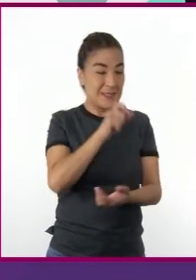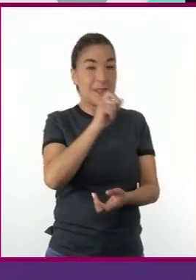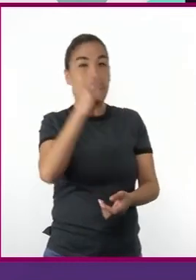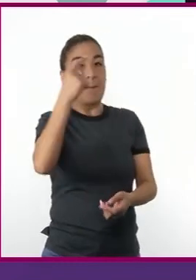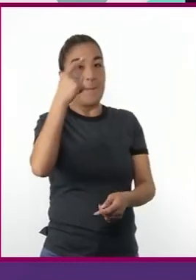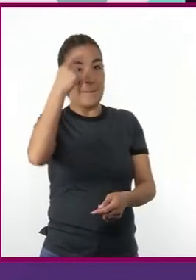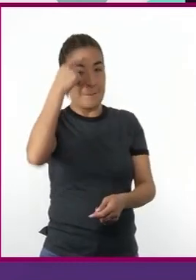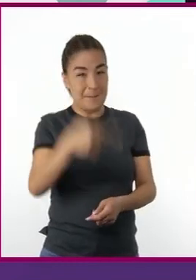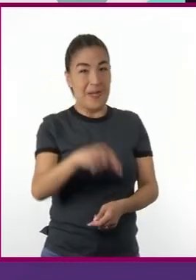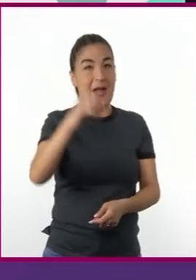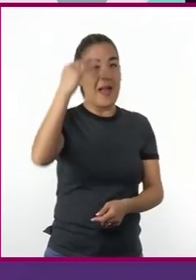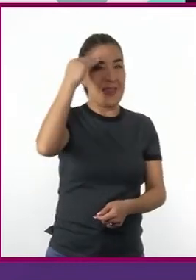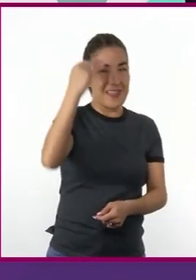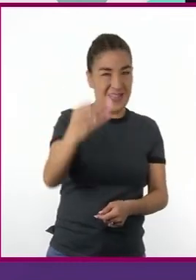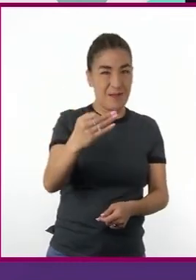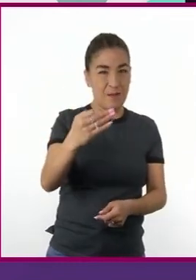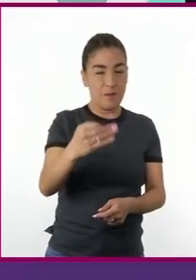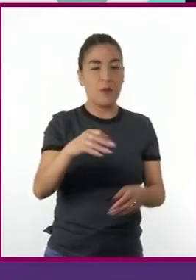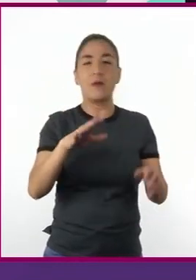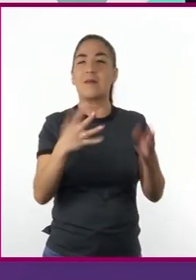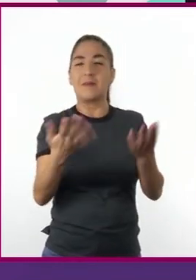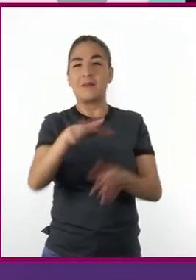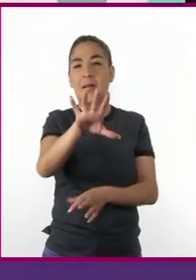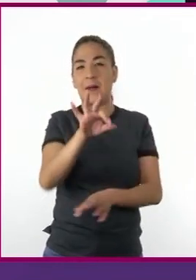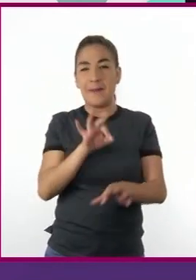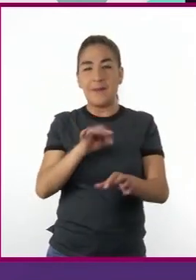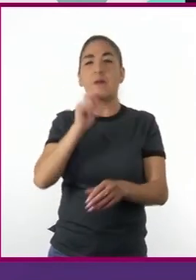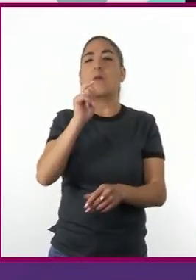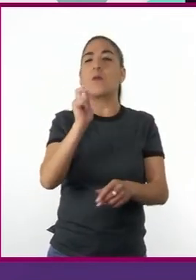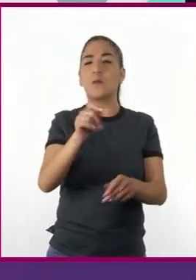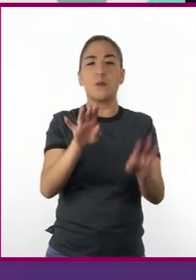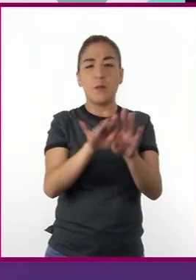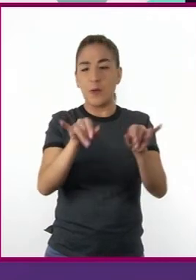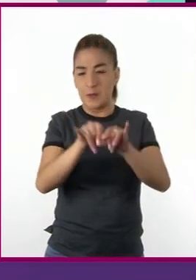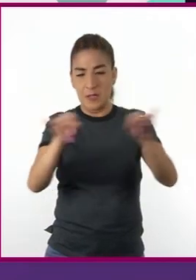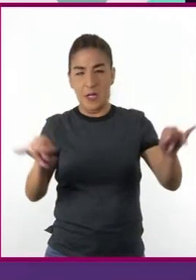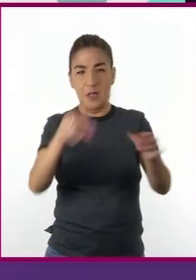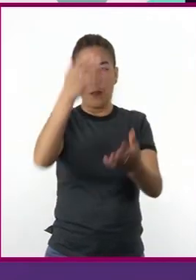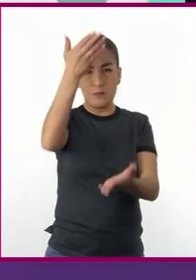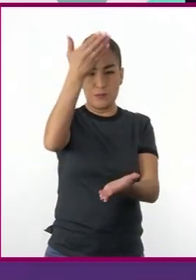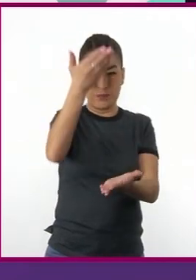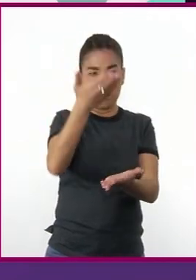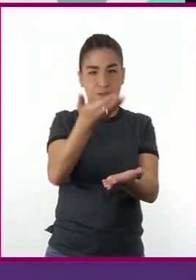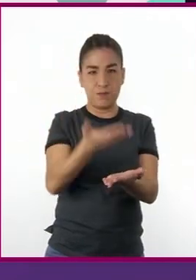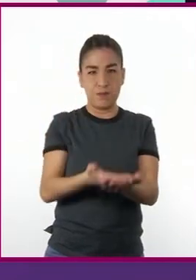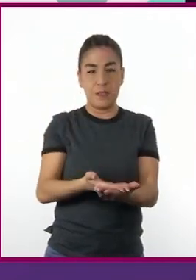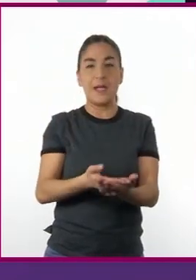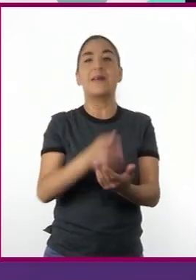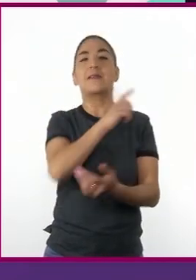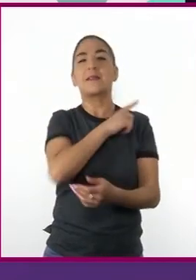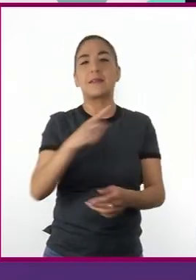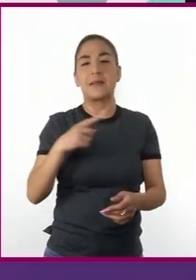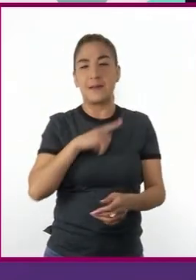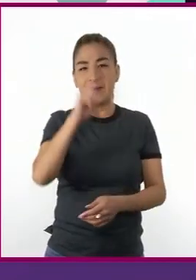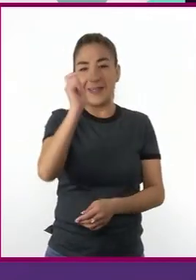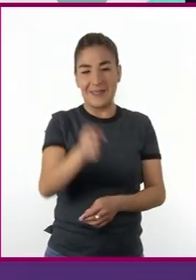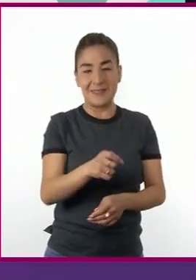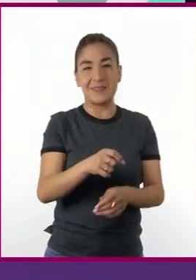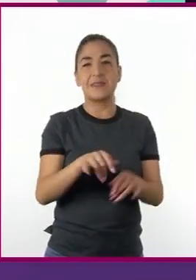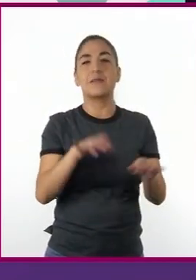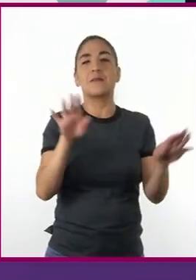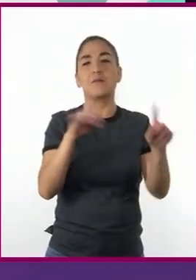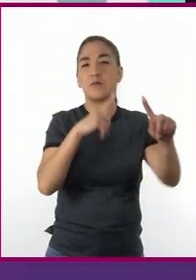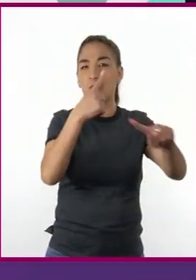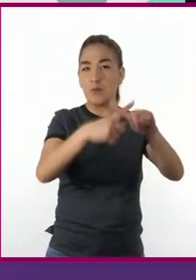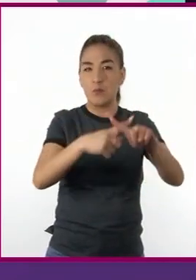podemos deducir que para encontrar la distancia recorrida por el objeto, debemos multiplicar el 3 por el tiempo